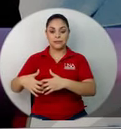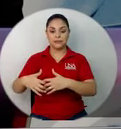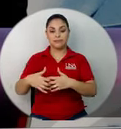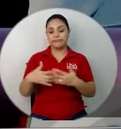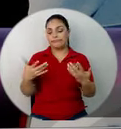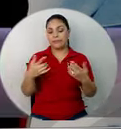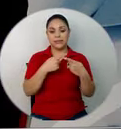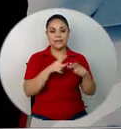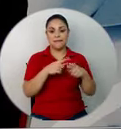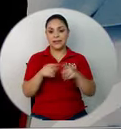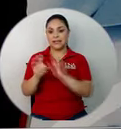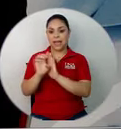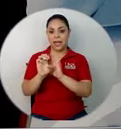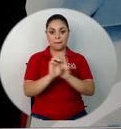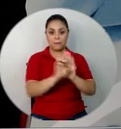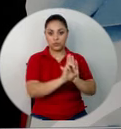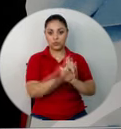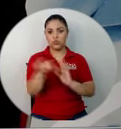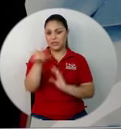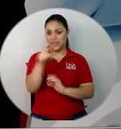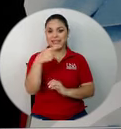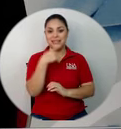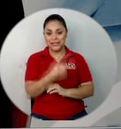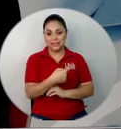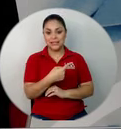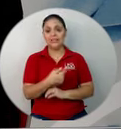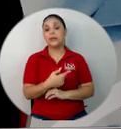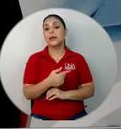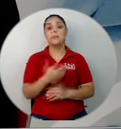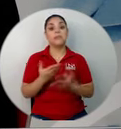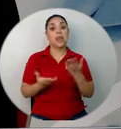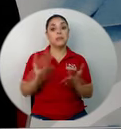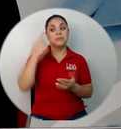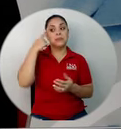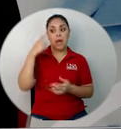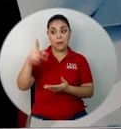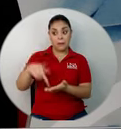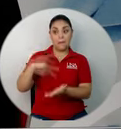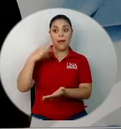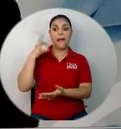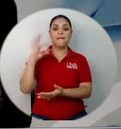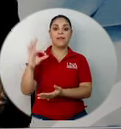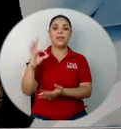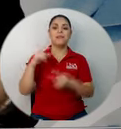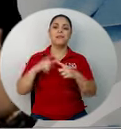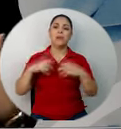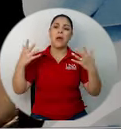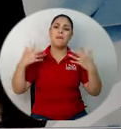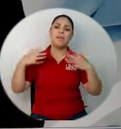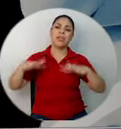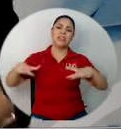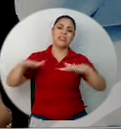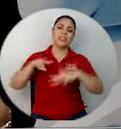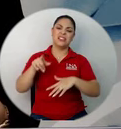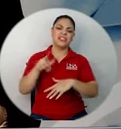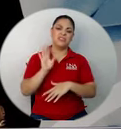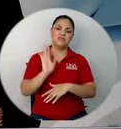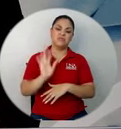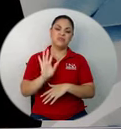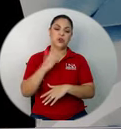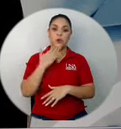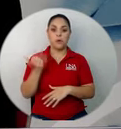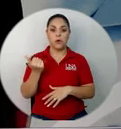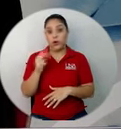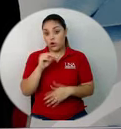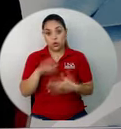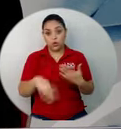señalaban en los diferentes ejemplos que han dado, de que incluso me pueden pagar bien, pero el ambiente de trabajo no es lo mejor,